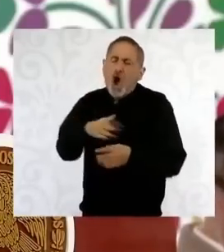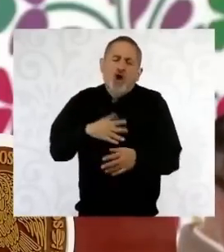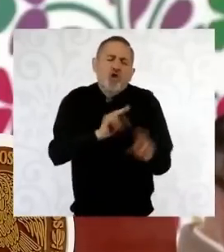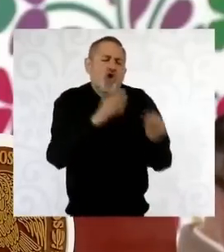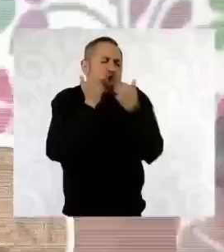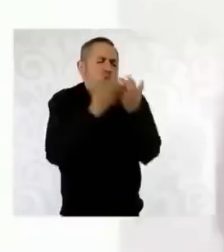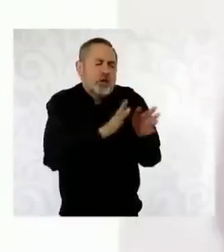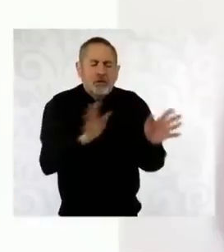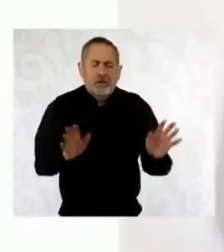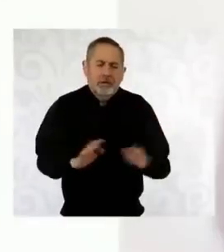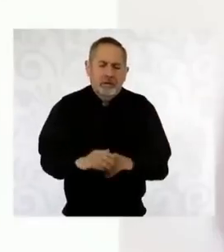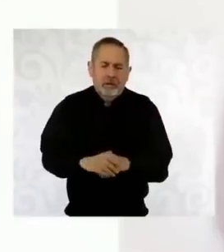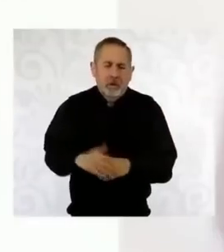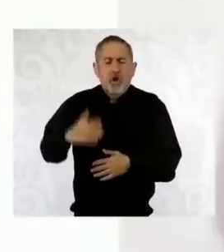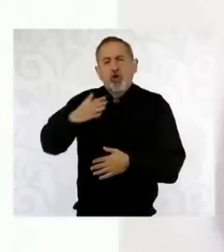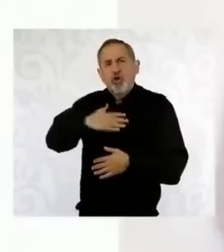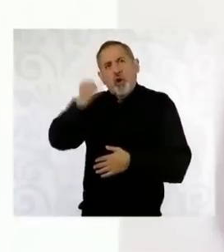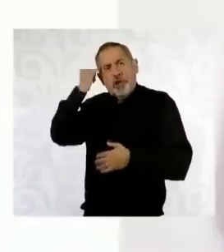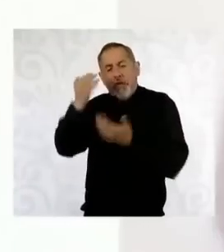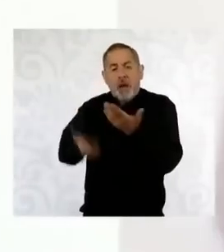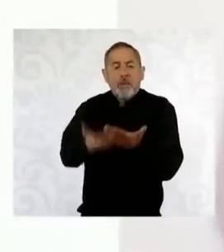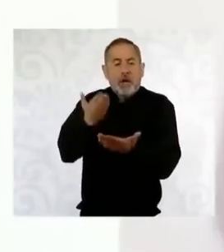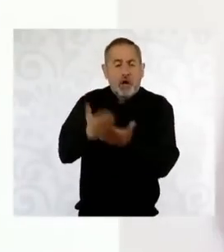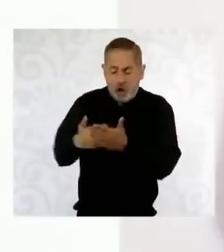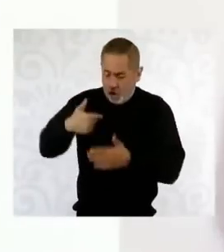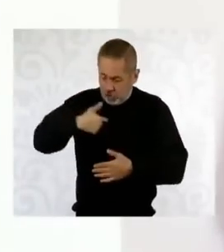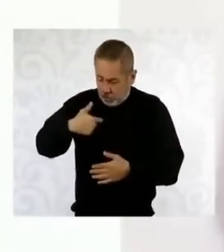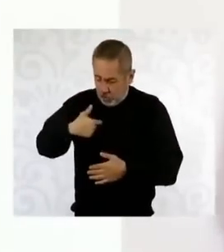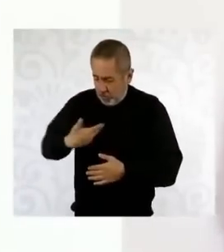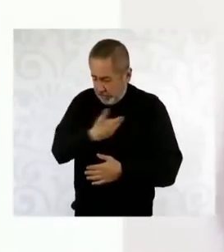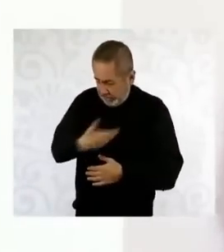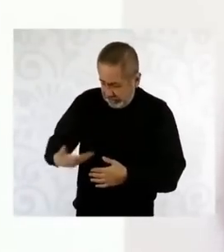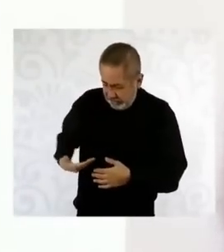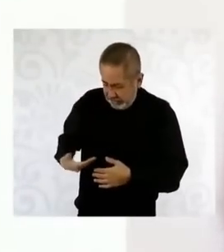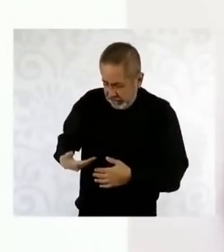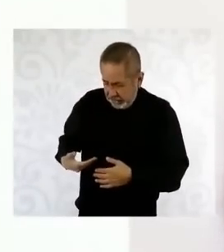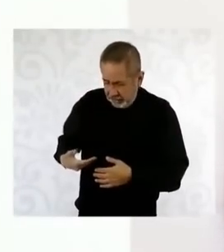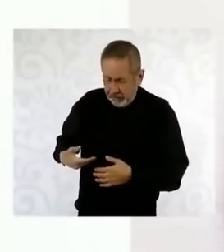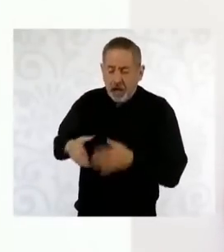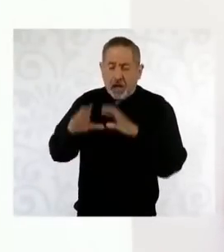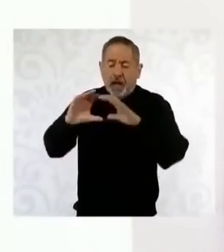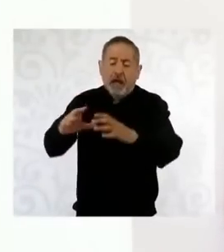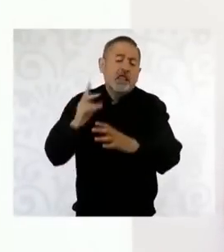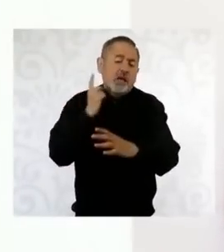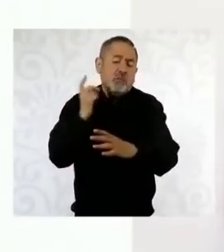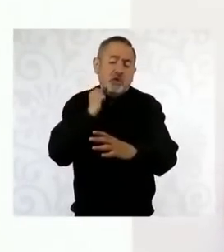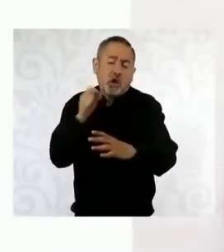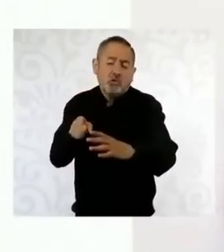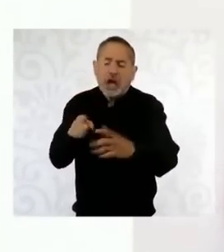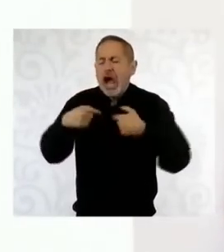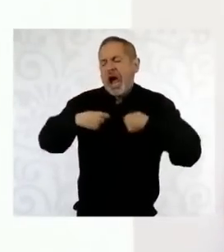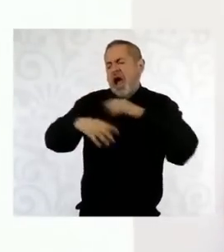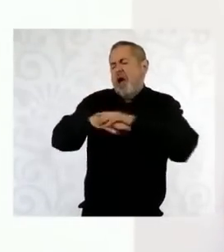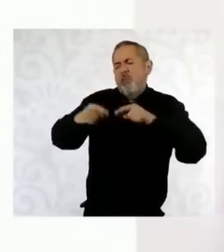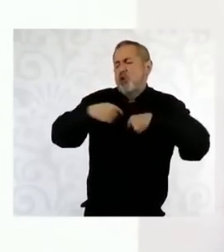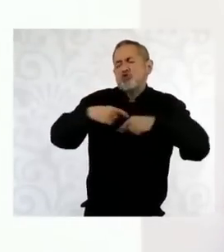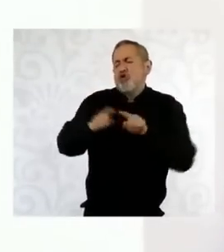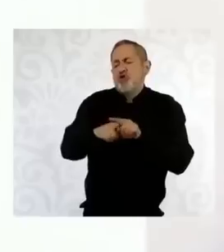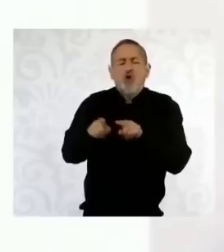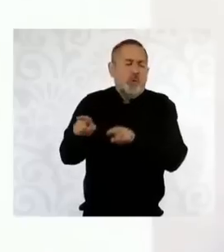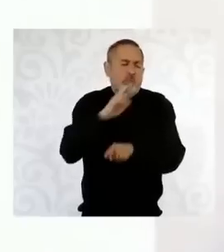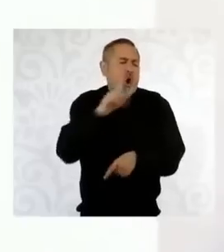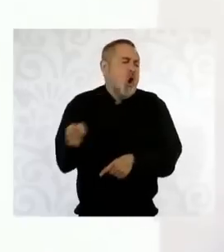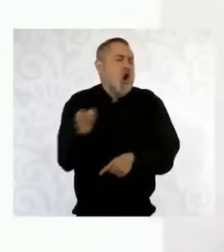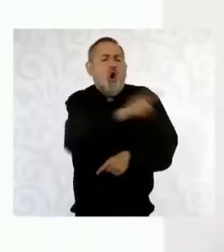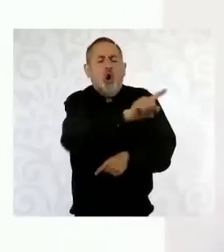dice, bueno, yo propongo que yo gane la presidencia, pero que la Cámara de Diputados y Senadores la gane